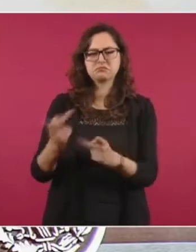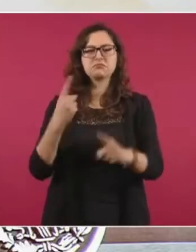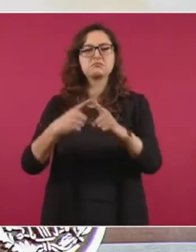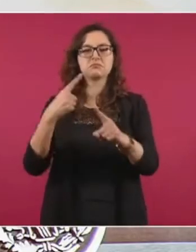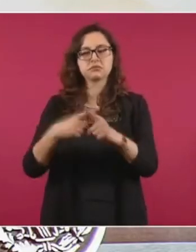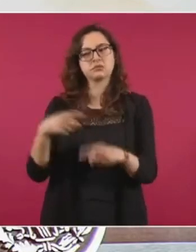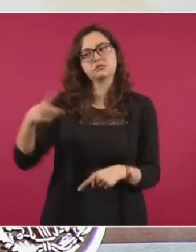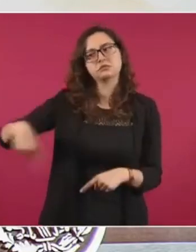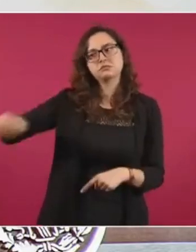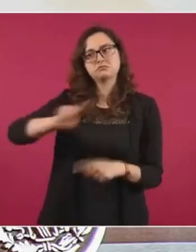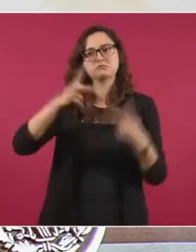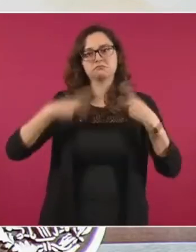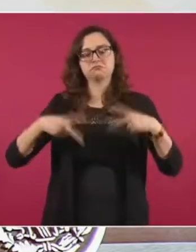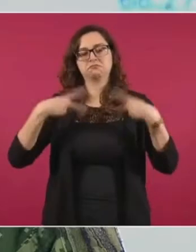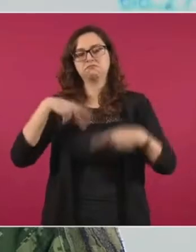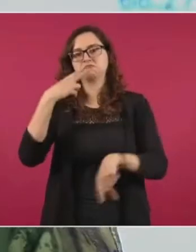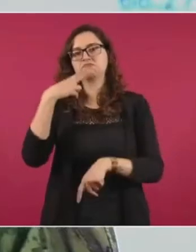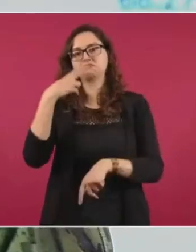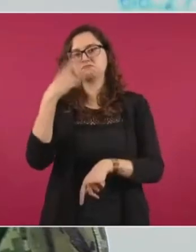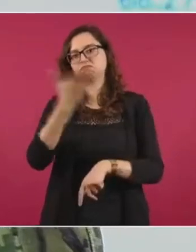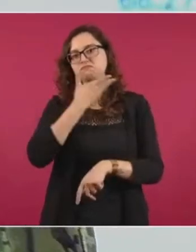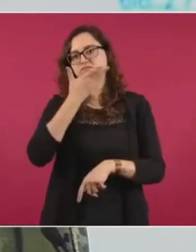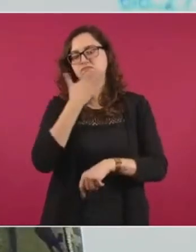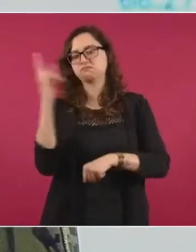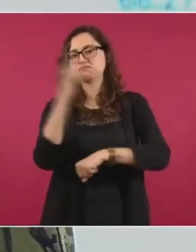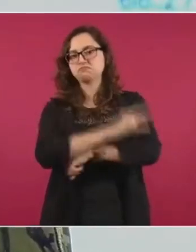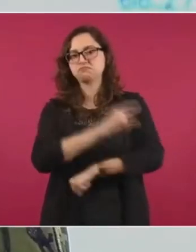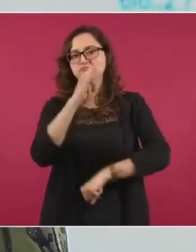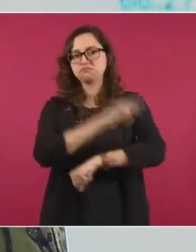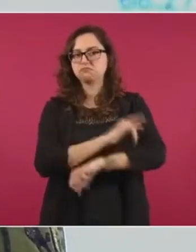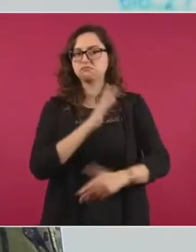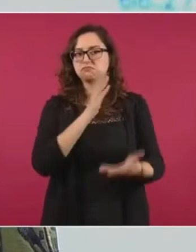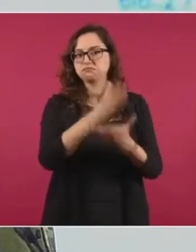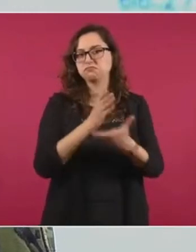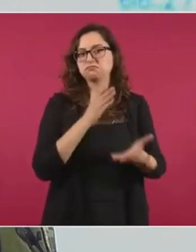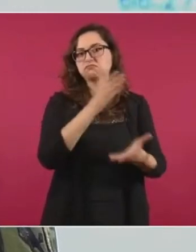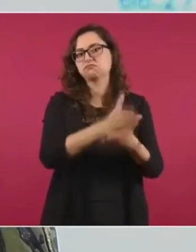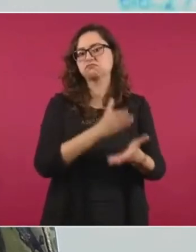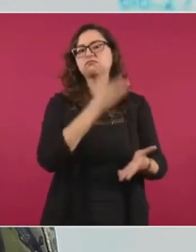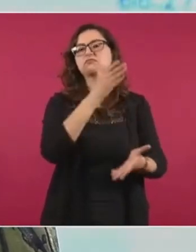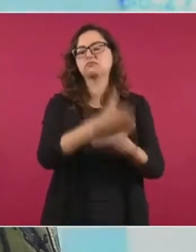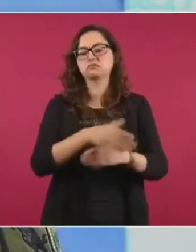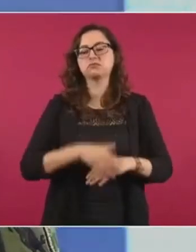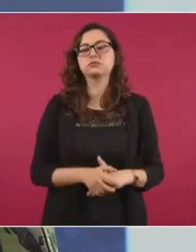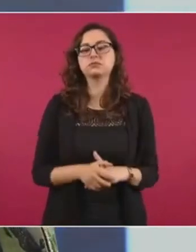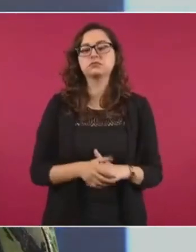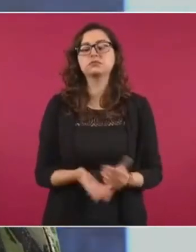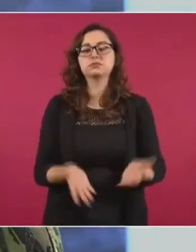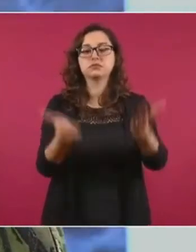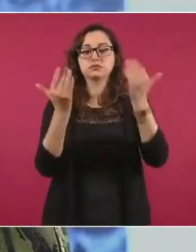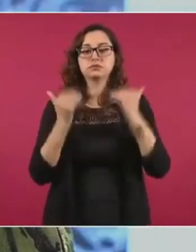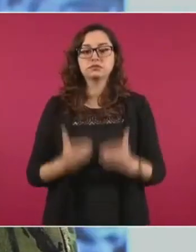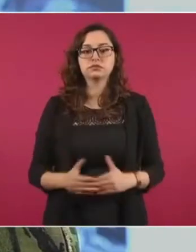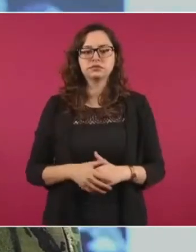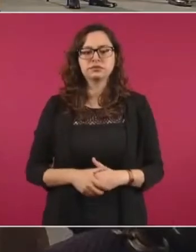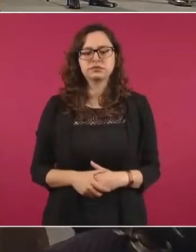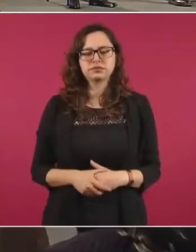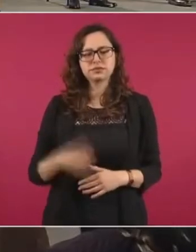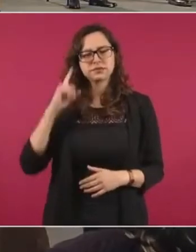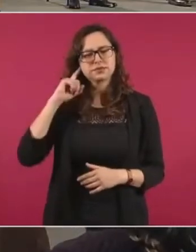de acceso y salida al aeropuerto. Finalmente, como también ustedes saben, tenemos un